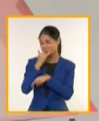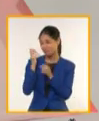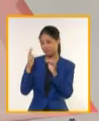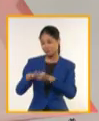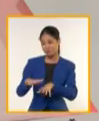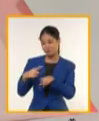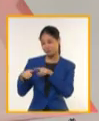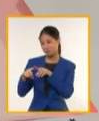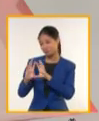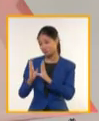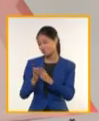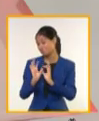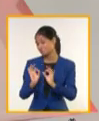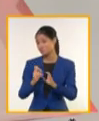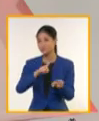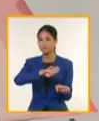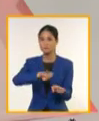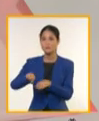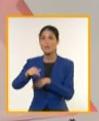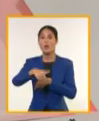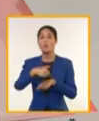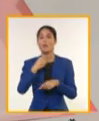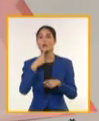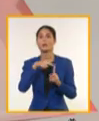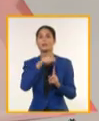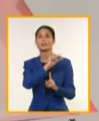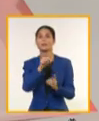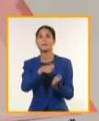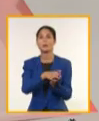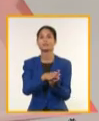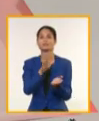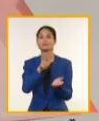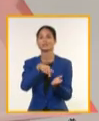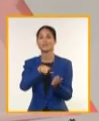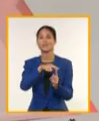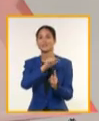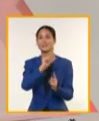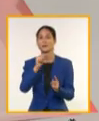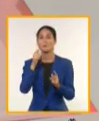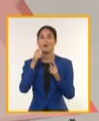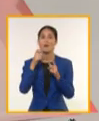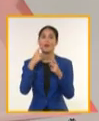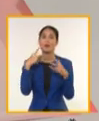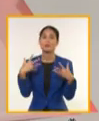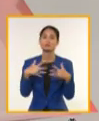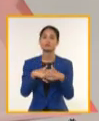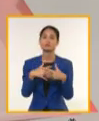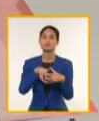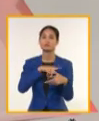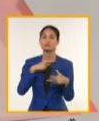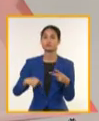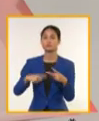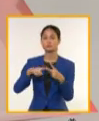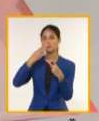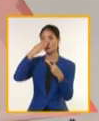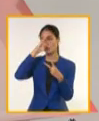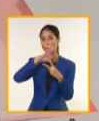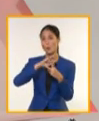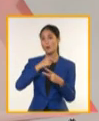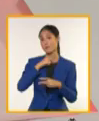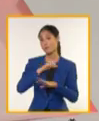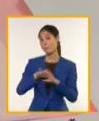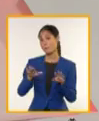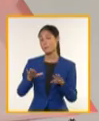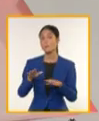comenzar con nuestro tema y vamos a hacerlo recordando la reunión reciente que sostuvo el presidente cubano Miguel